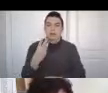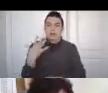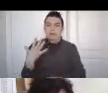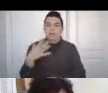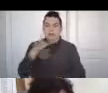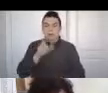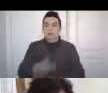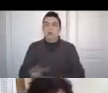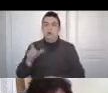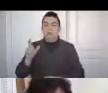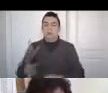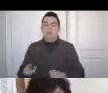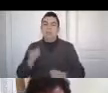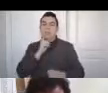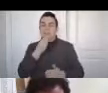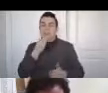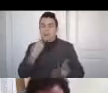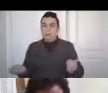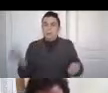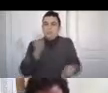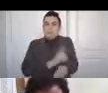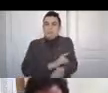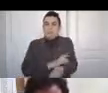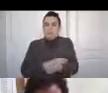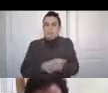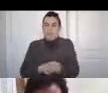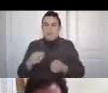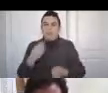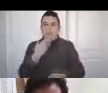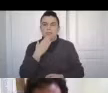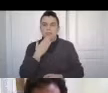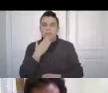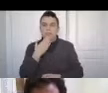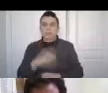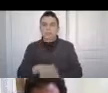tenemos esto que está acá abajo, que son los últimos, yo diría,